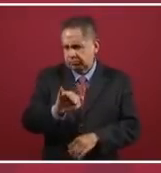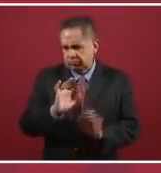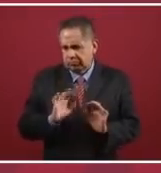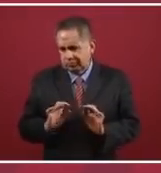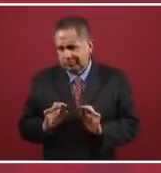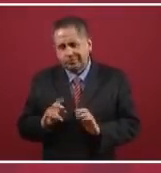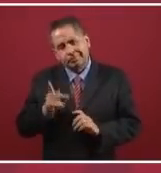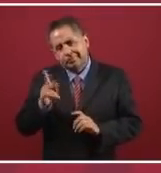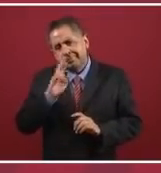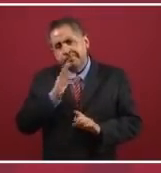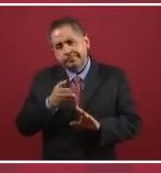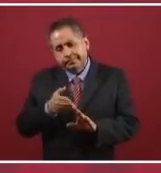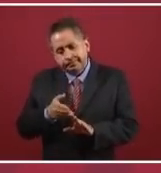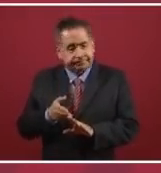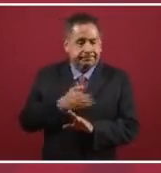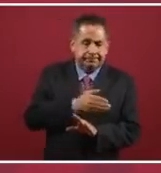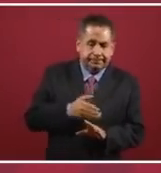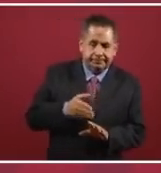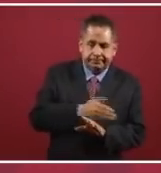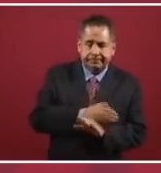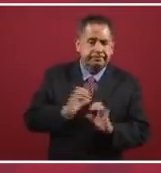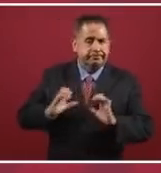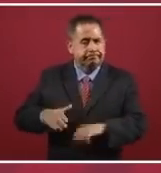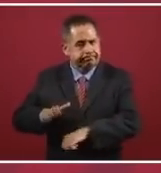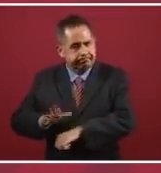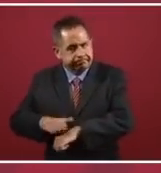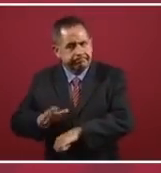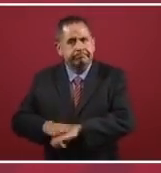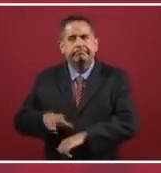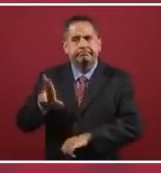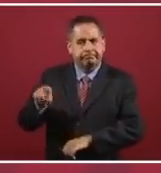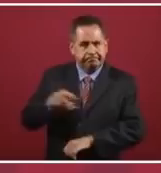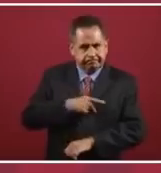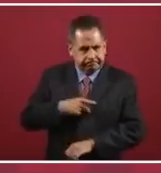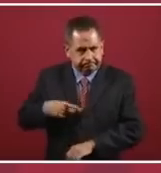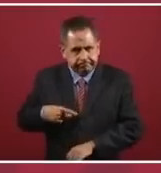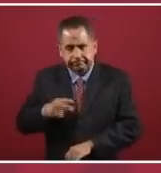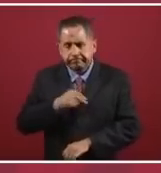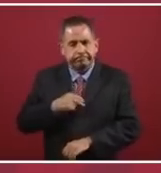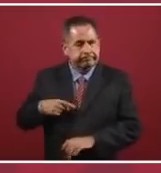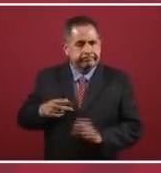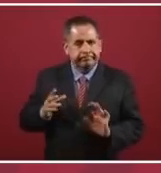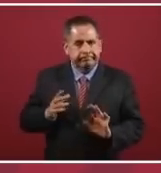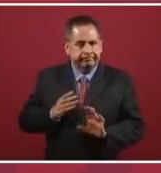pero lo mejor de todo es evitar